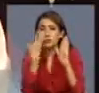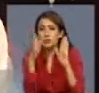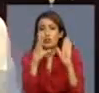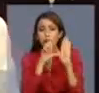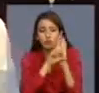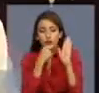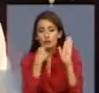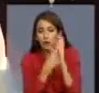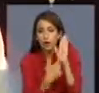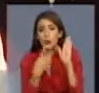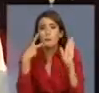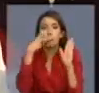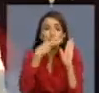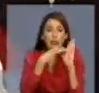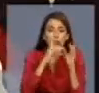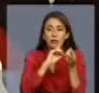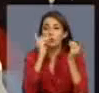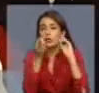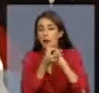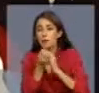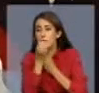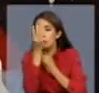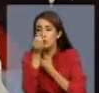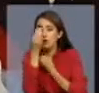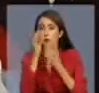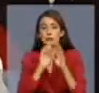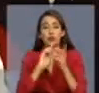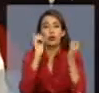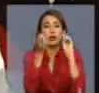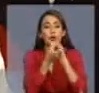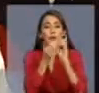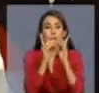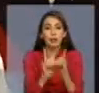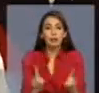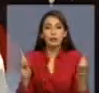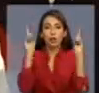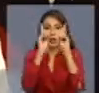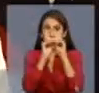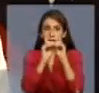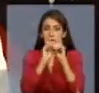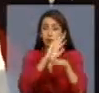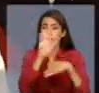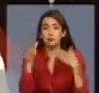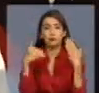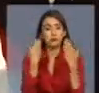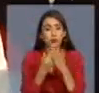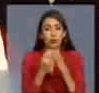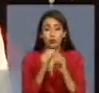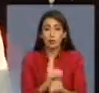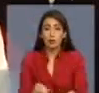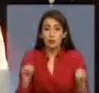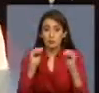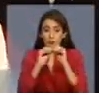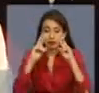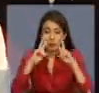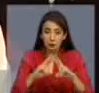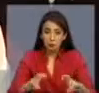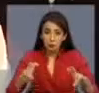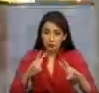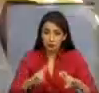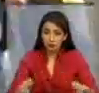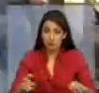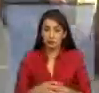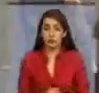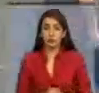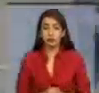mintiendo y alterando inclusive todos los datos. Por eso es que la Fiscalía va a ampliar la investigación a lo que es crimen organizado y un presunto lavado de activos.